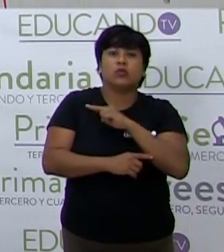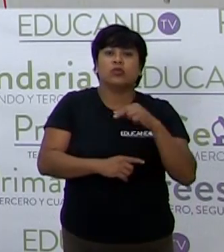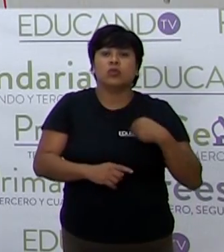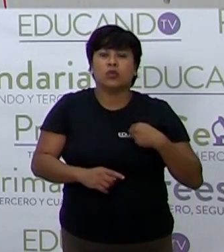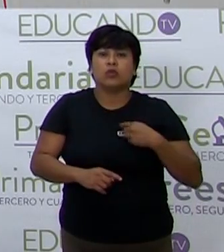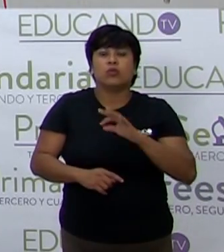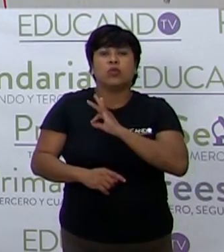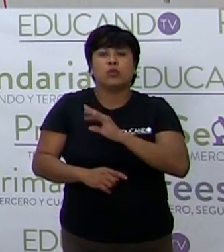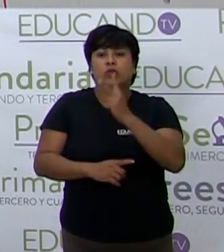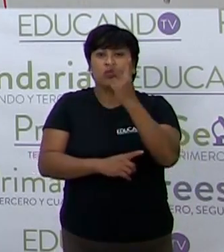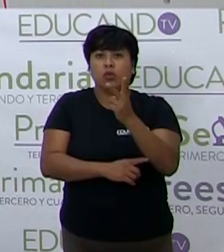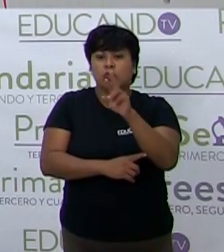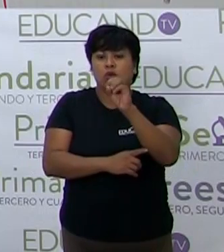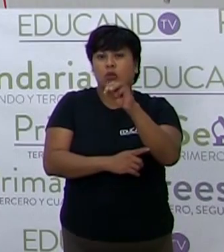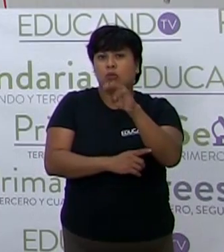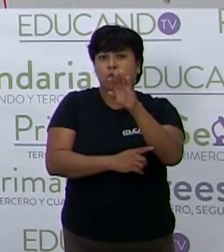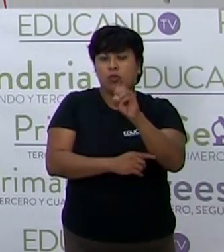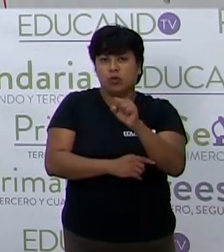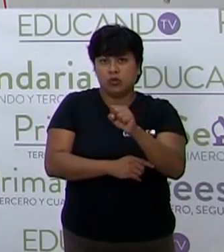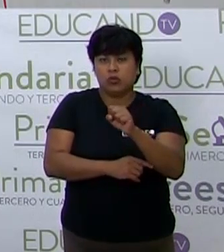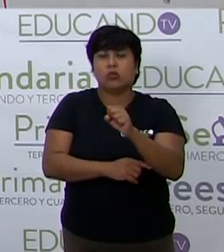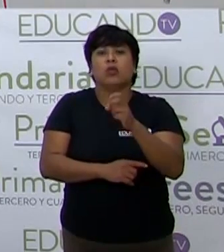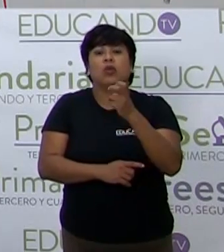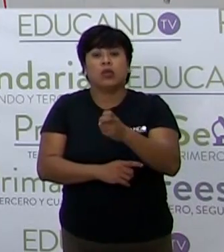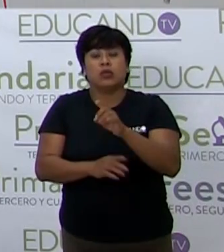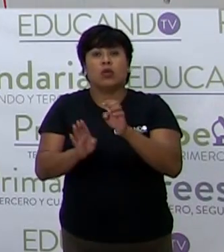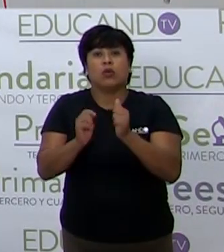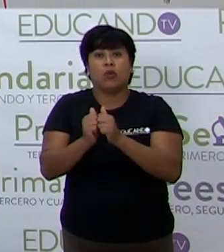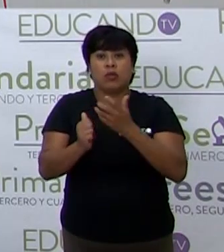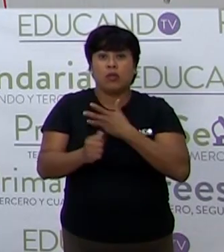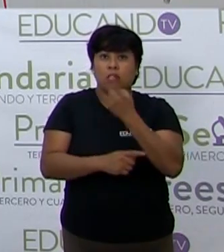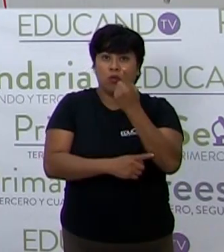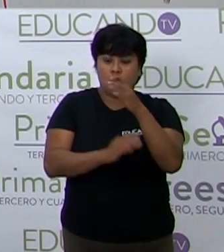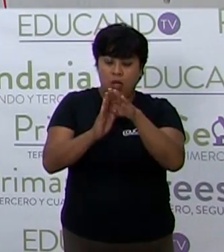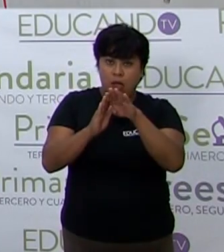es de dos rombos, si te puedes dar cuenta. Uno que tenemos abajo